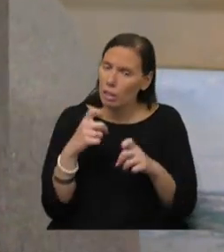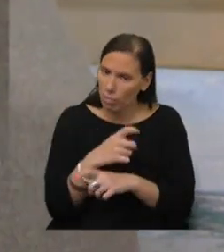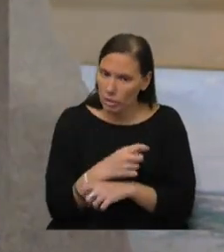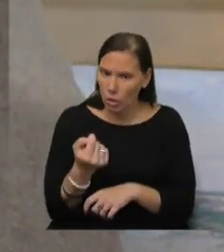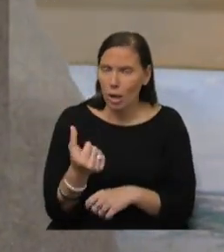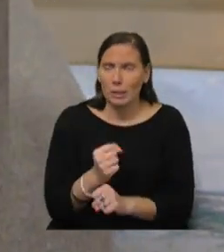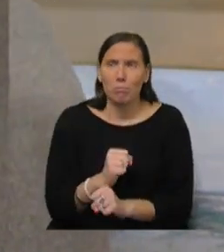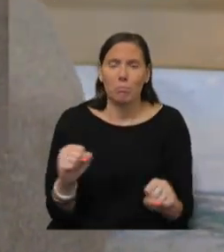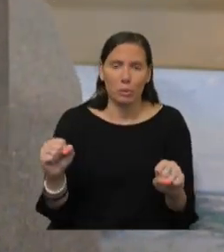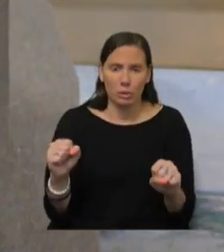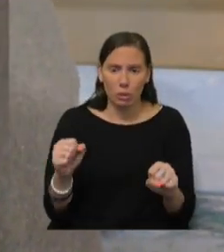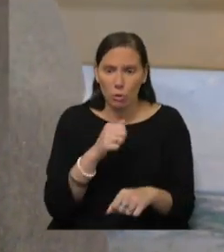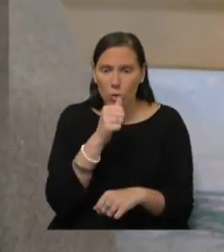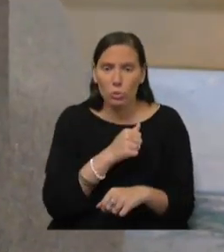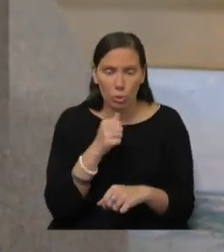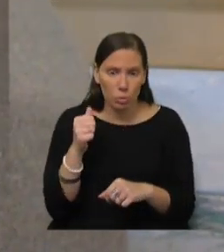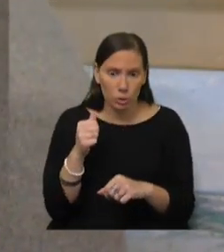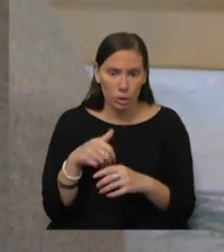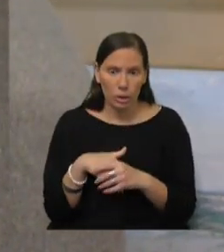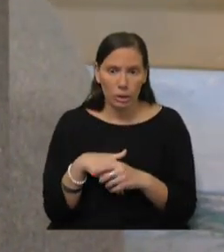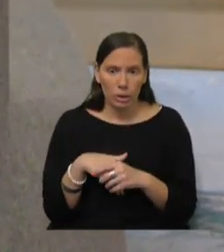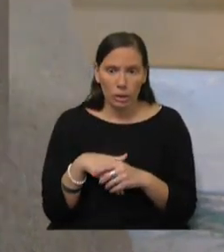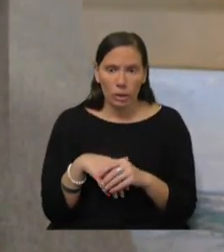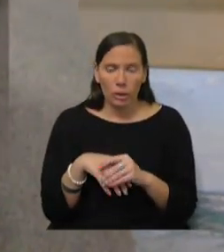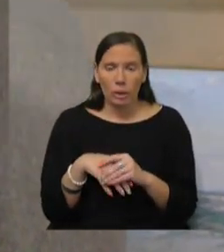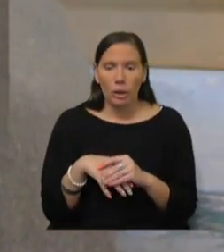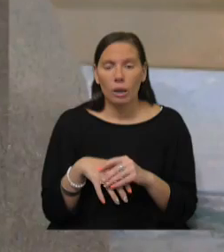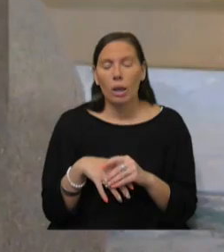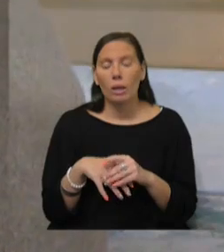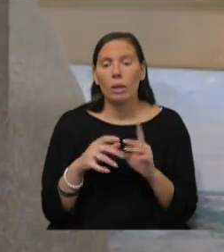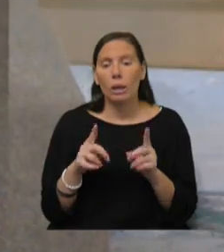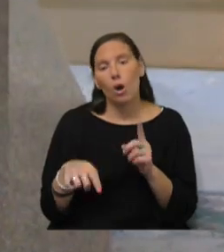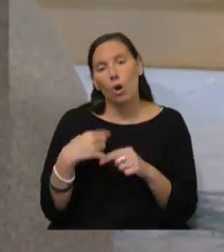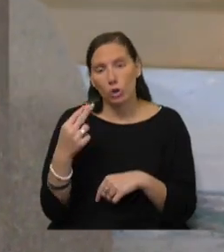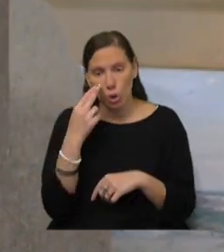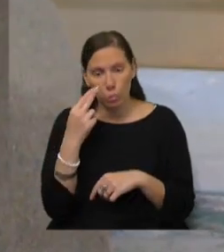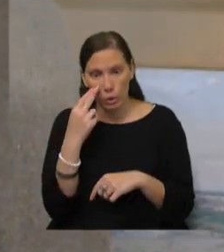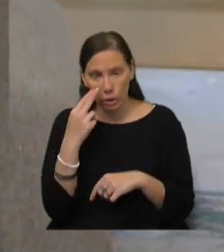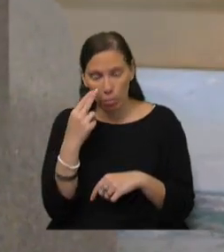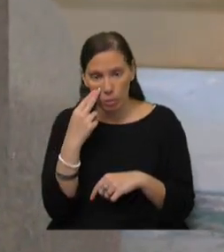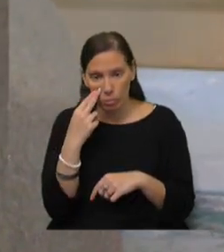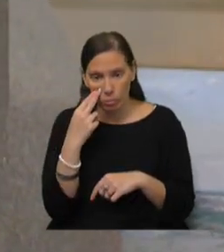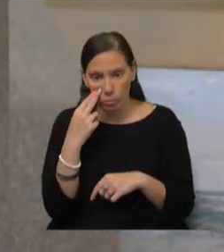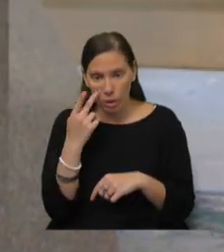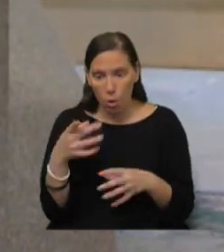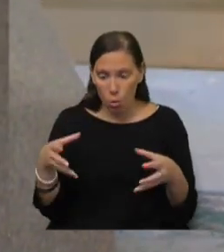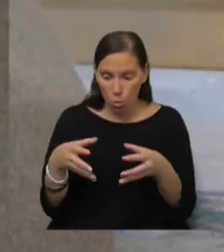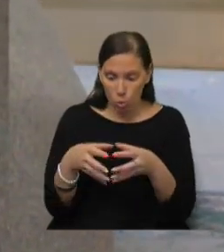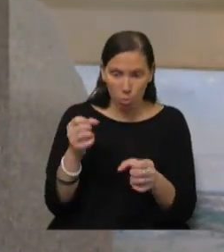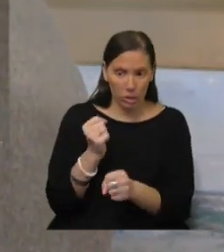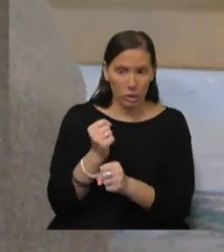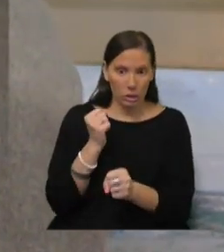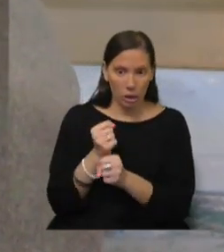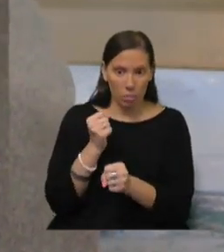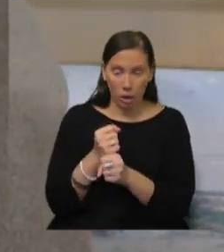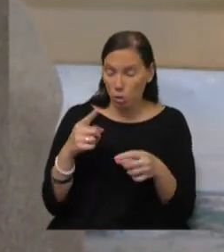casi imposible de solucionar eh Y después hay todavía otro problema es si un grupo de trabajadores